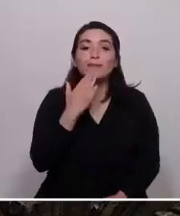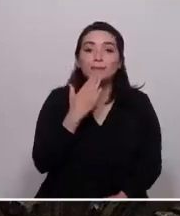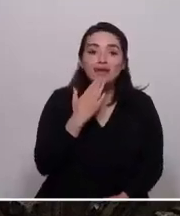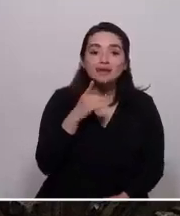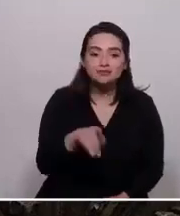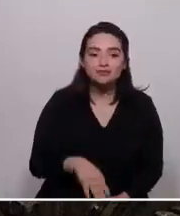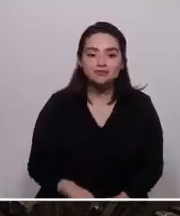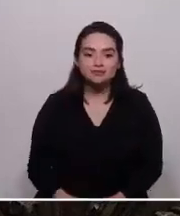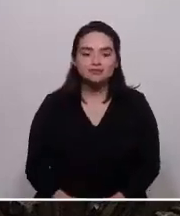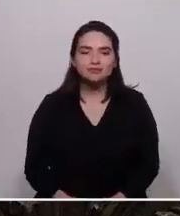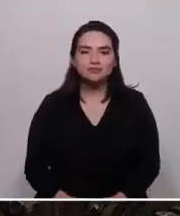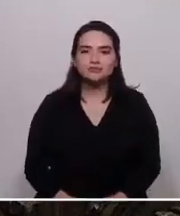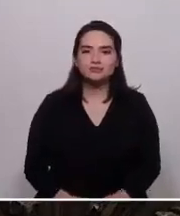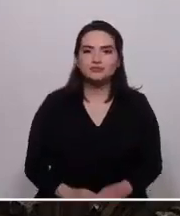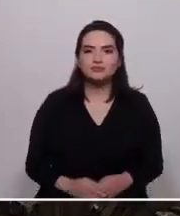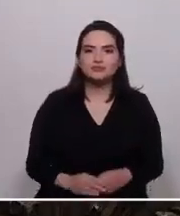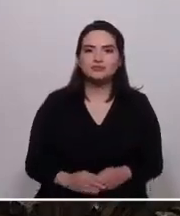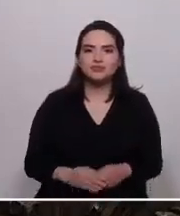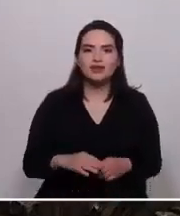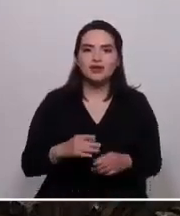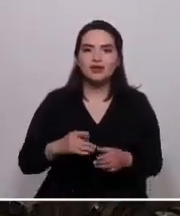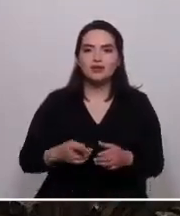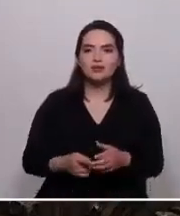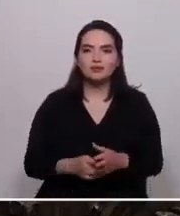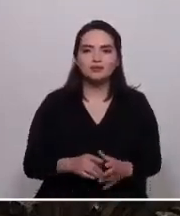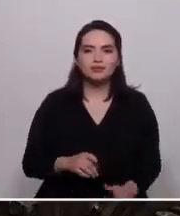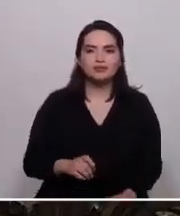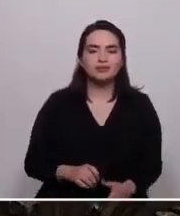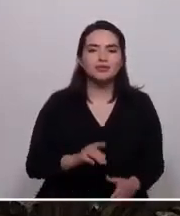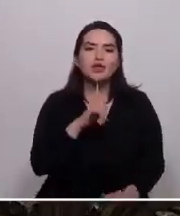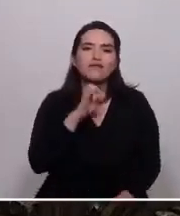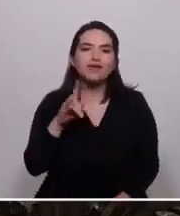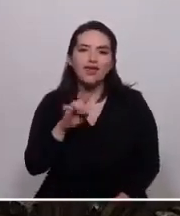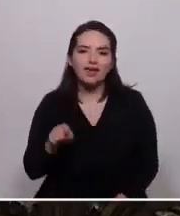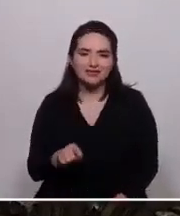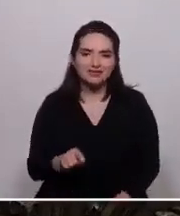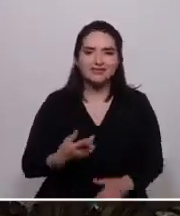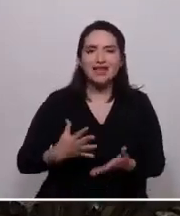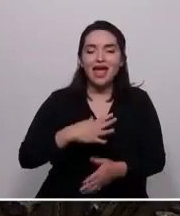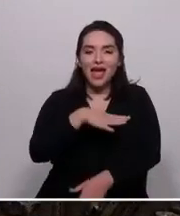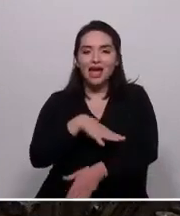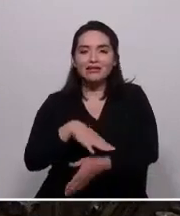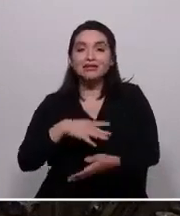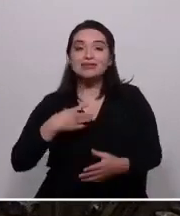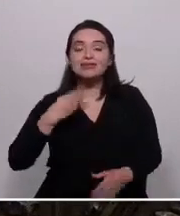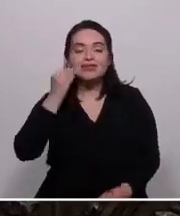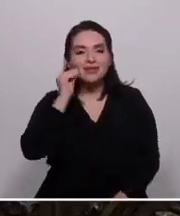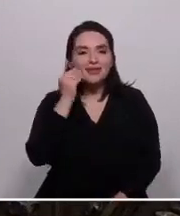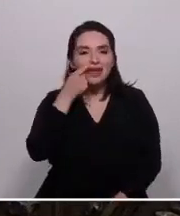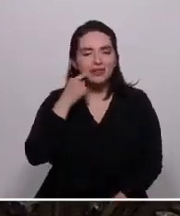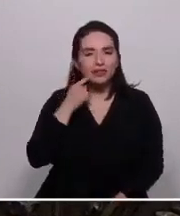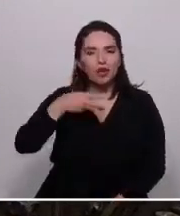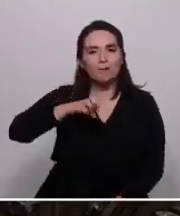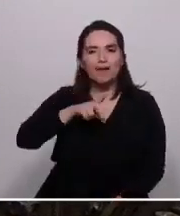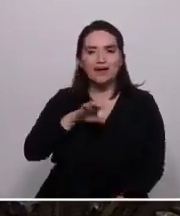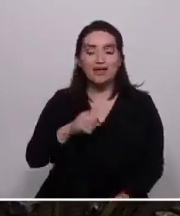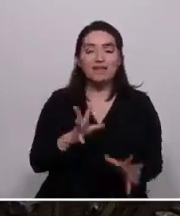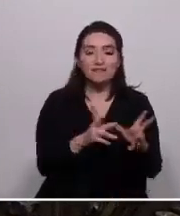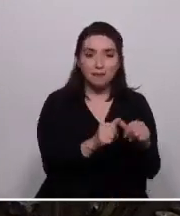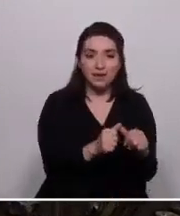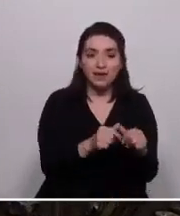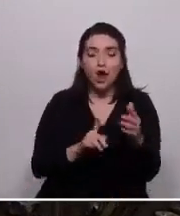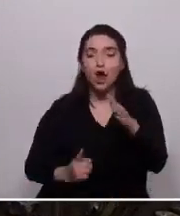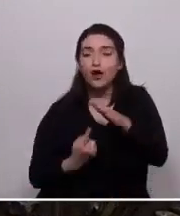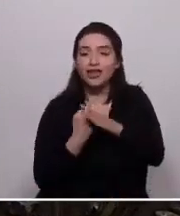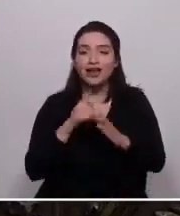Yeya y de Tobías, originarios de la pampa salitrera y de Arica. Soy nieto de María, de Yusef, familia de origen libanés que fueron